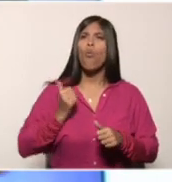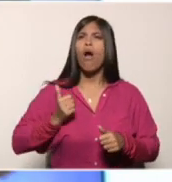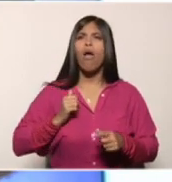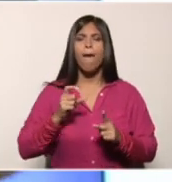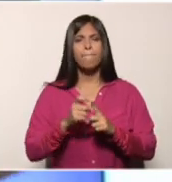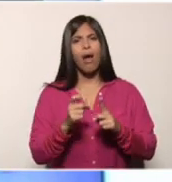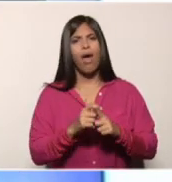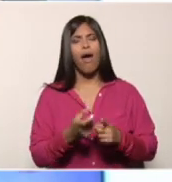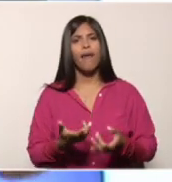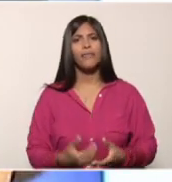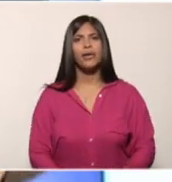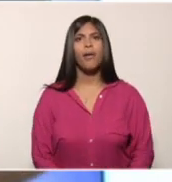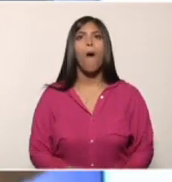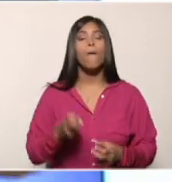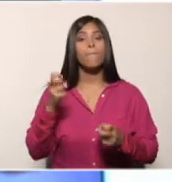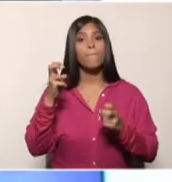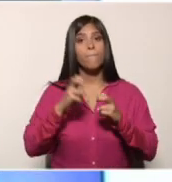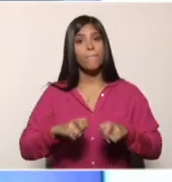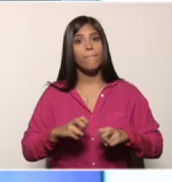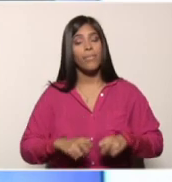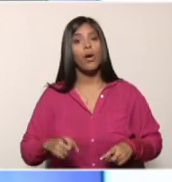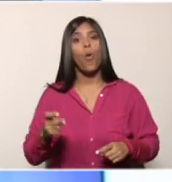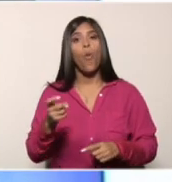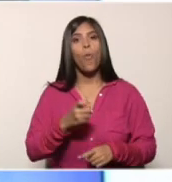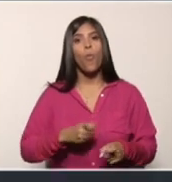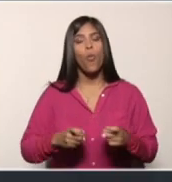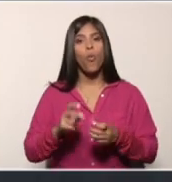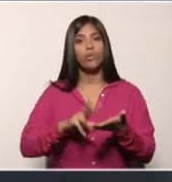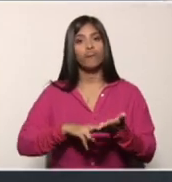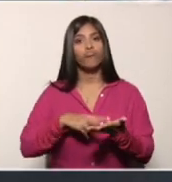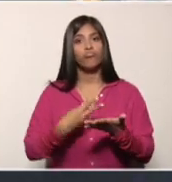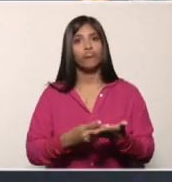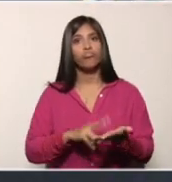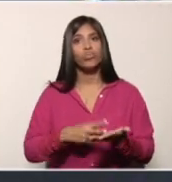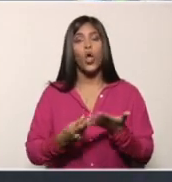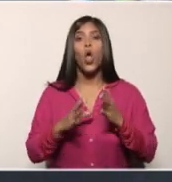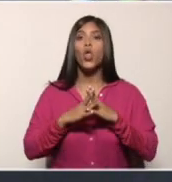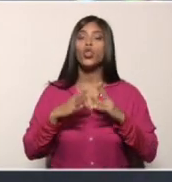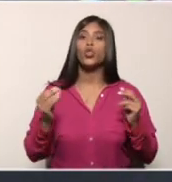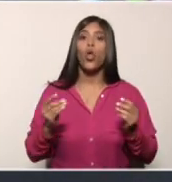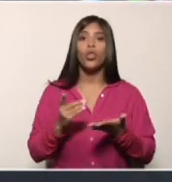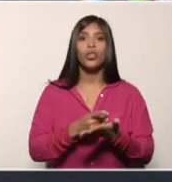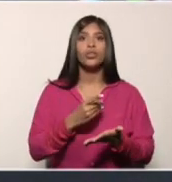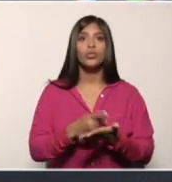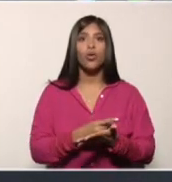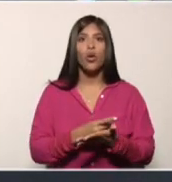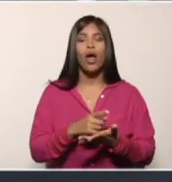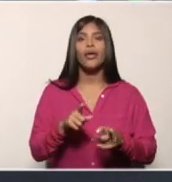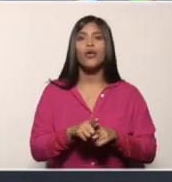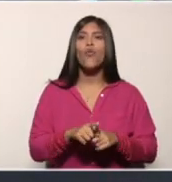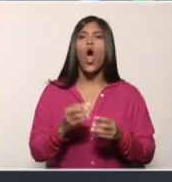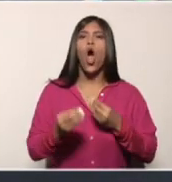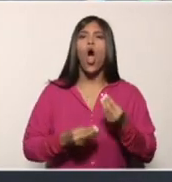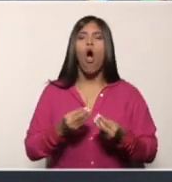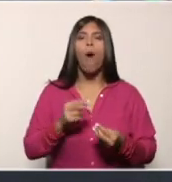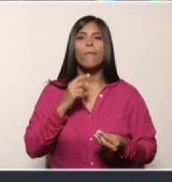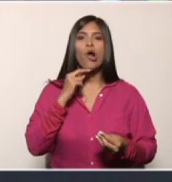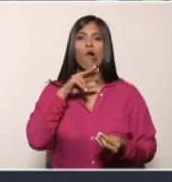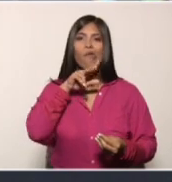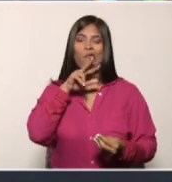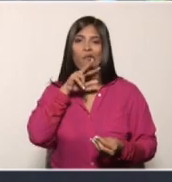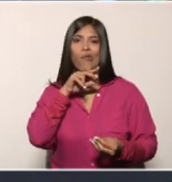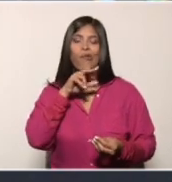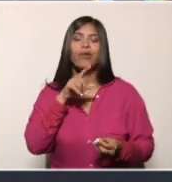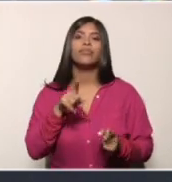que ustedes quieran. Búsquenla, tradúzcanla. Todos los diccionarios traen también la parte de pronunciación, todo